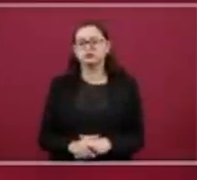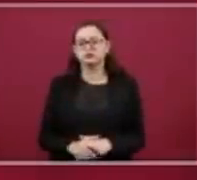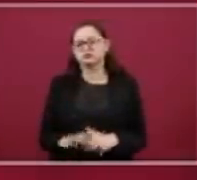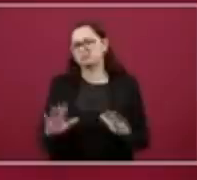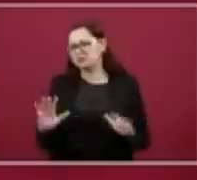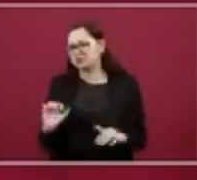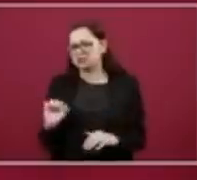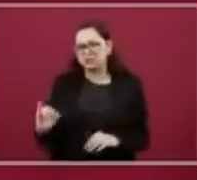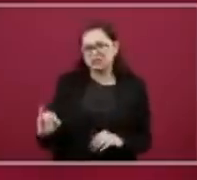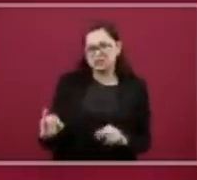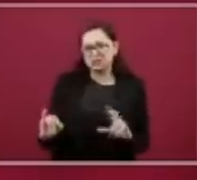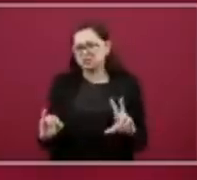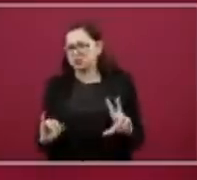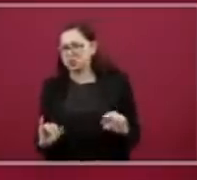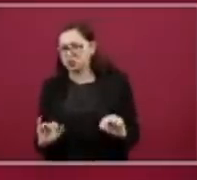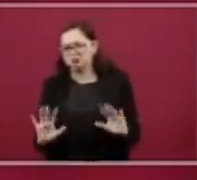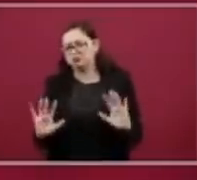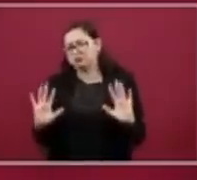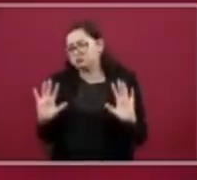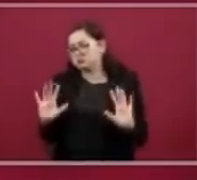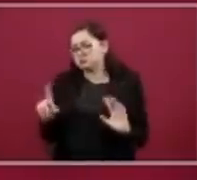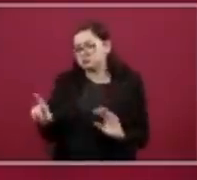cualquiera que sea,